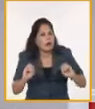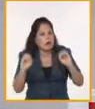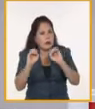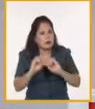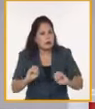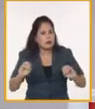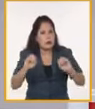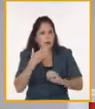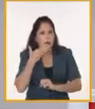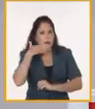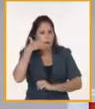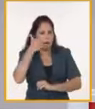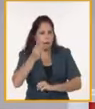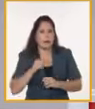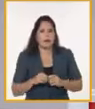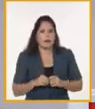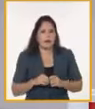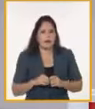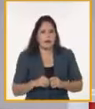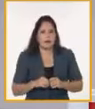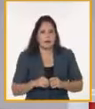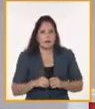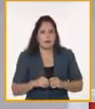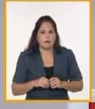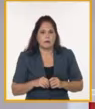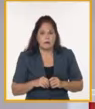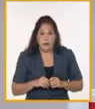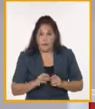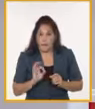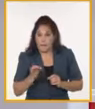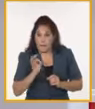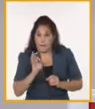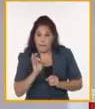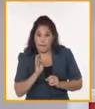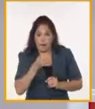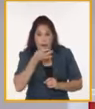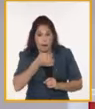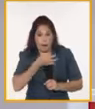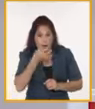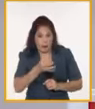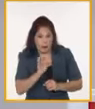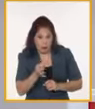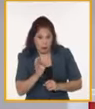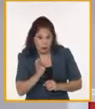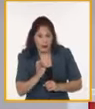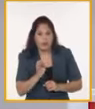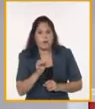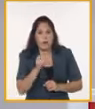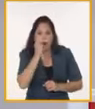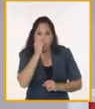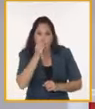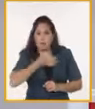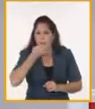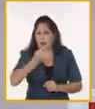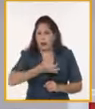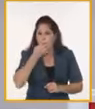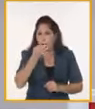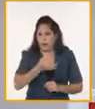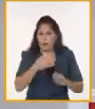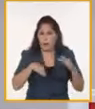organizaron y esto la propia explicación que ha hecho el compañero Joaquín